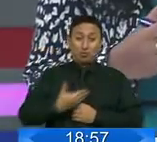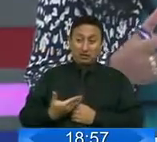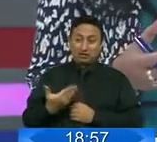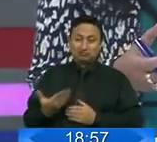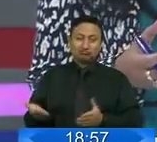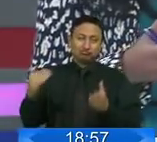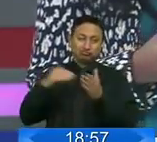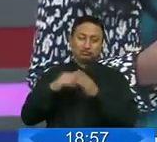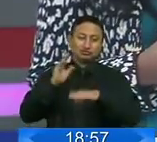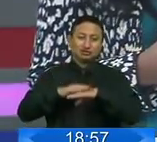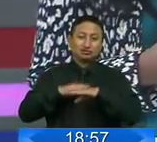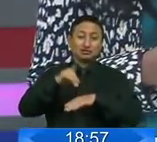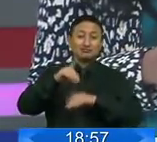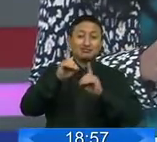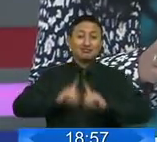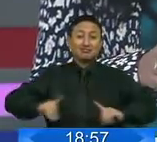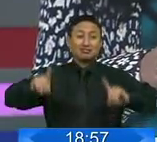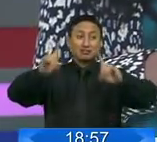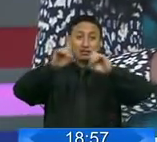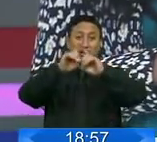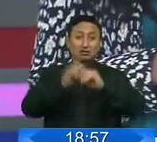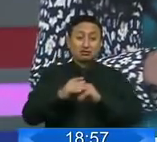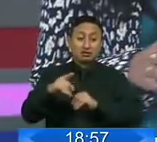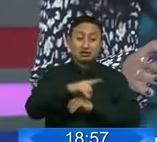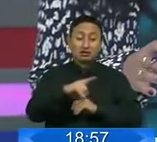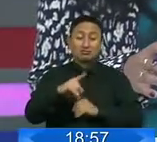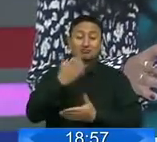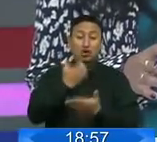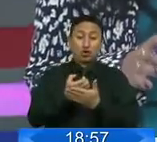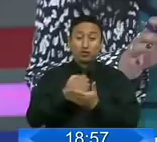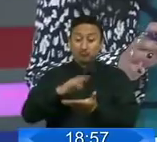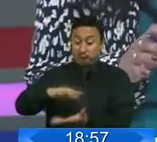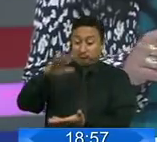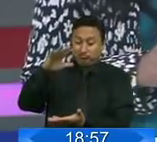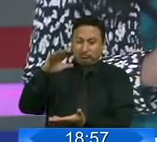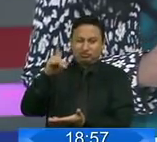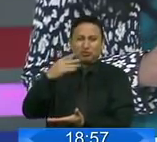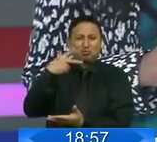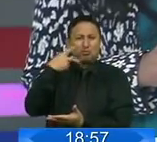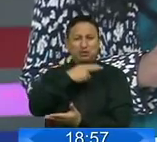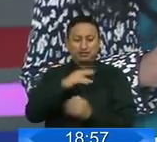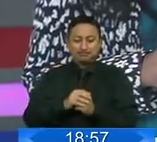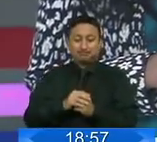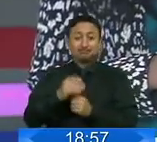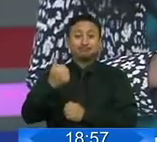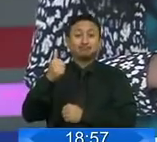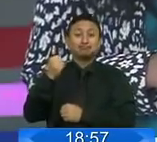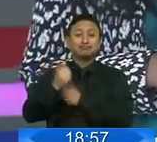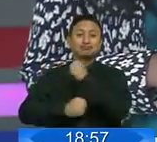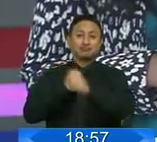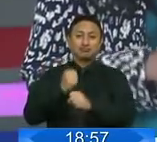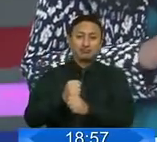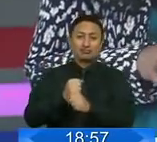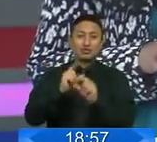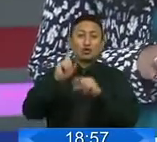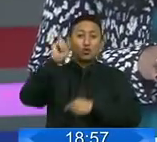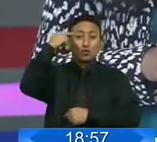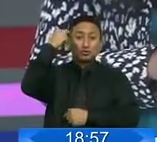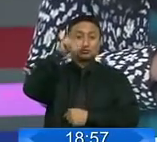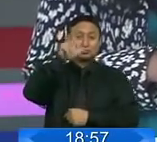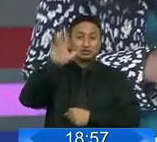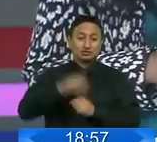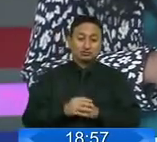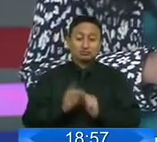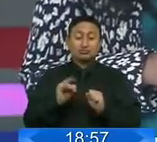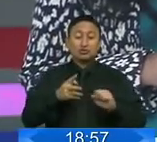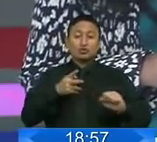maquillar las cifras de una supuesta bonanza económica durante la primera década del gobierno de Alianza País. Lo dijo durante la inauguración